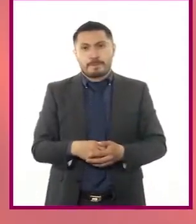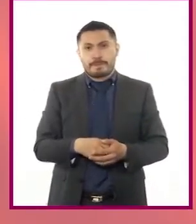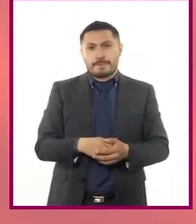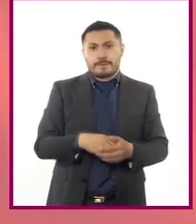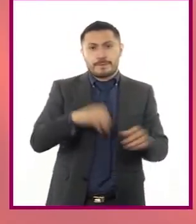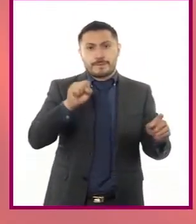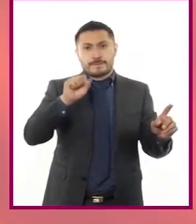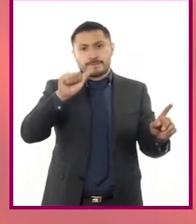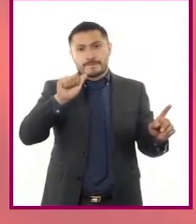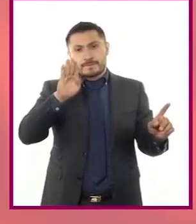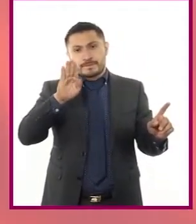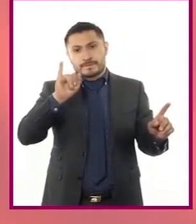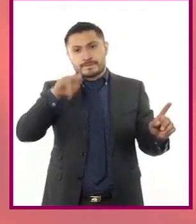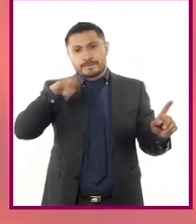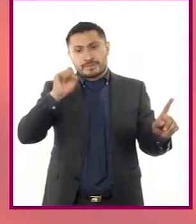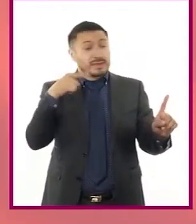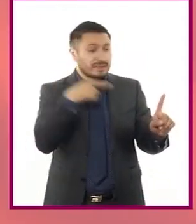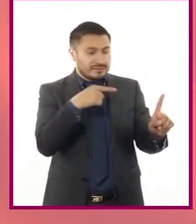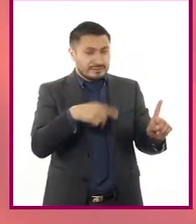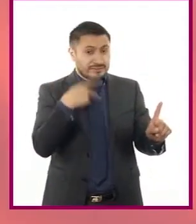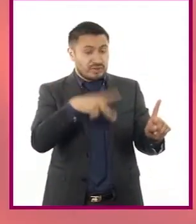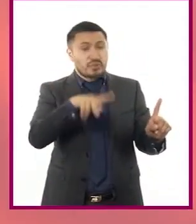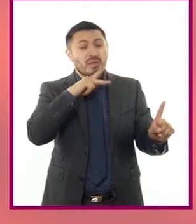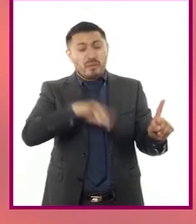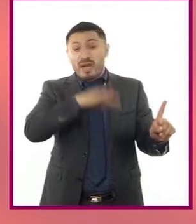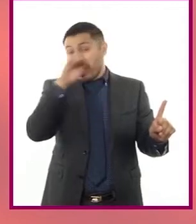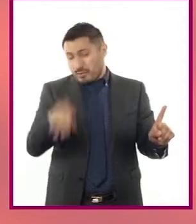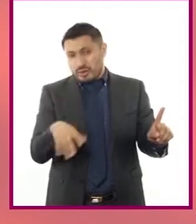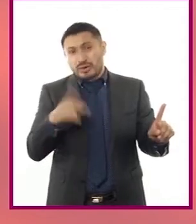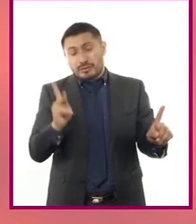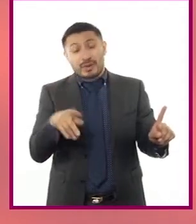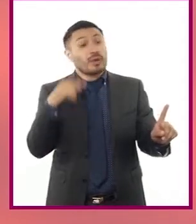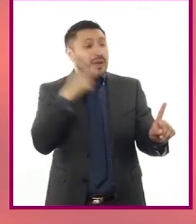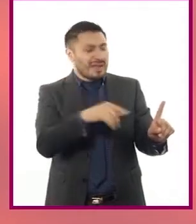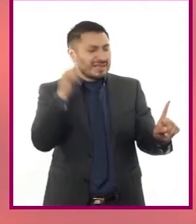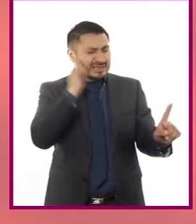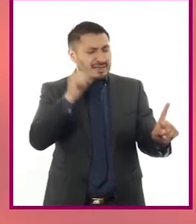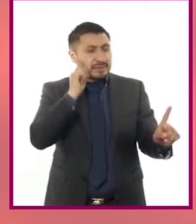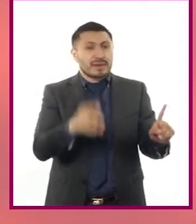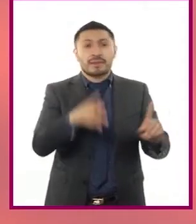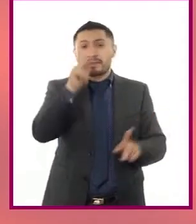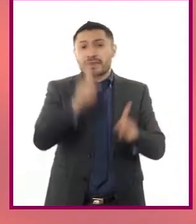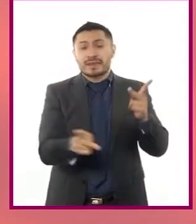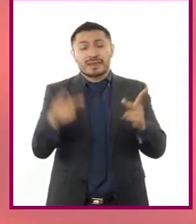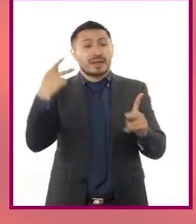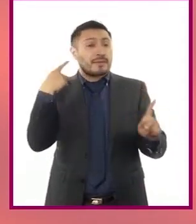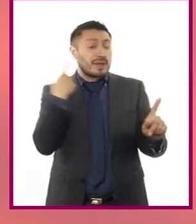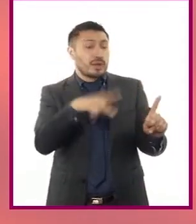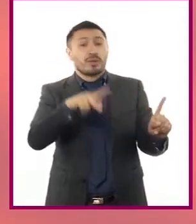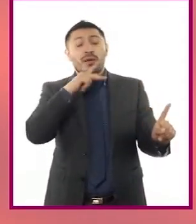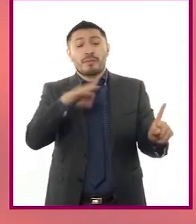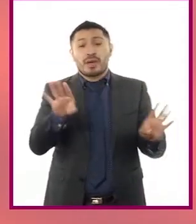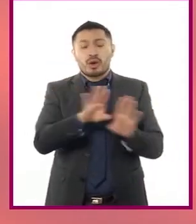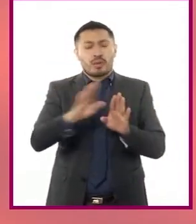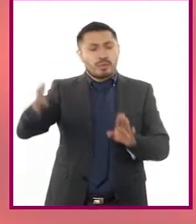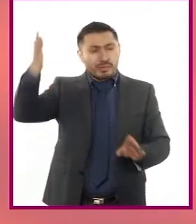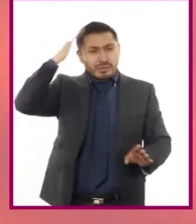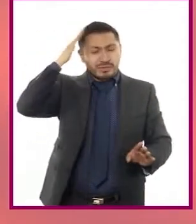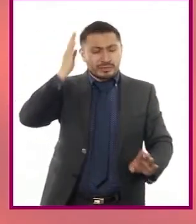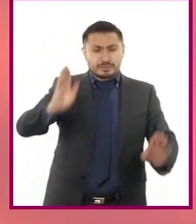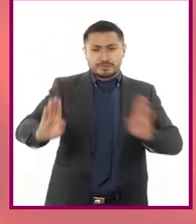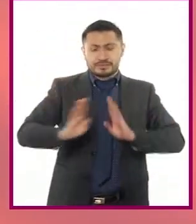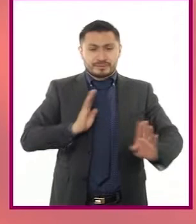Claro, te decía que cada vez que el escritor se refería a su padre, lo mencionaba con el cargo militar que